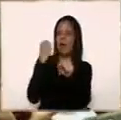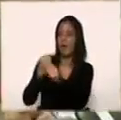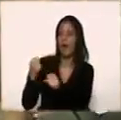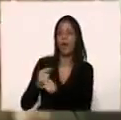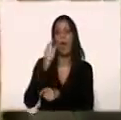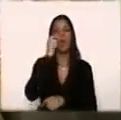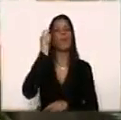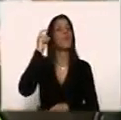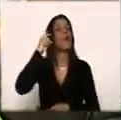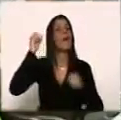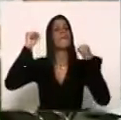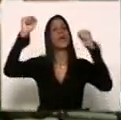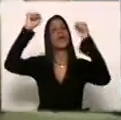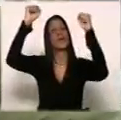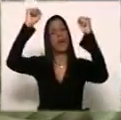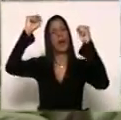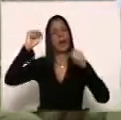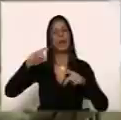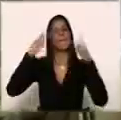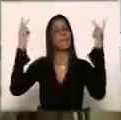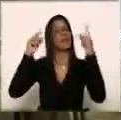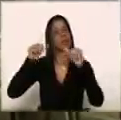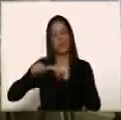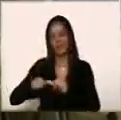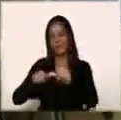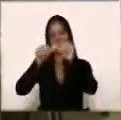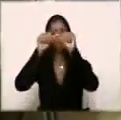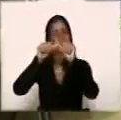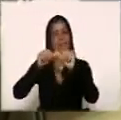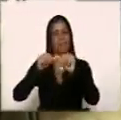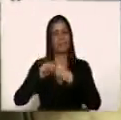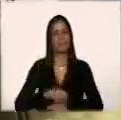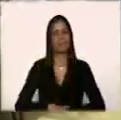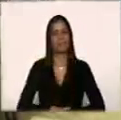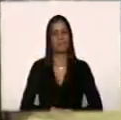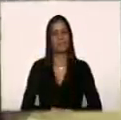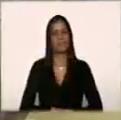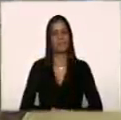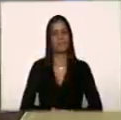trabajadoras! ¡Hasta la victoria siempre!